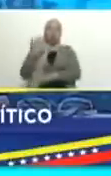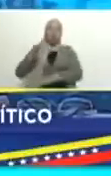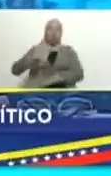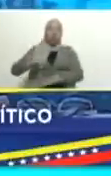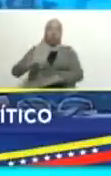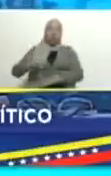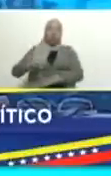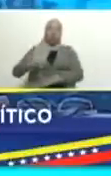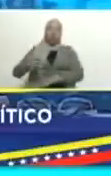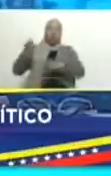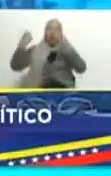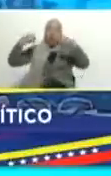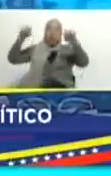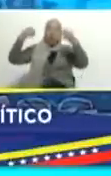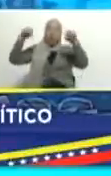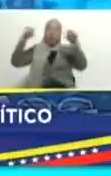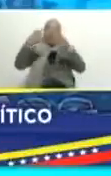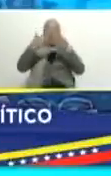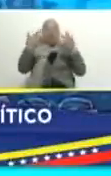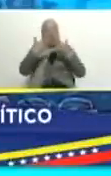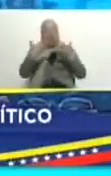Teoría y práctica, práctica y teoría.